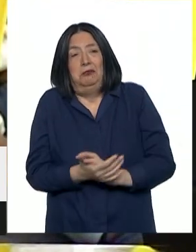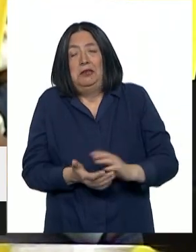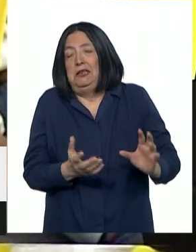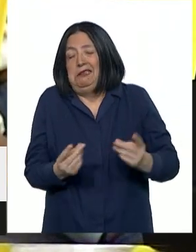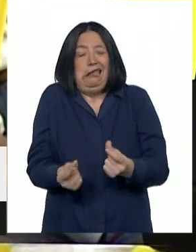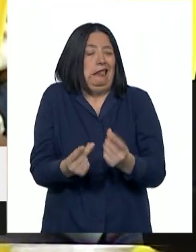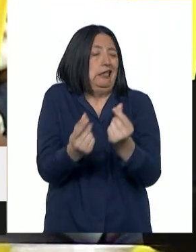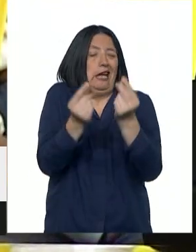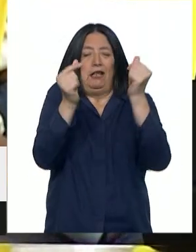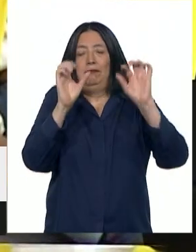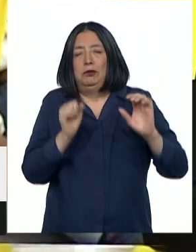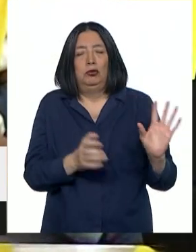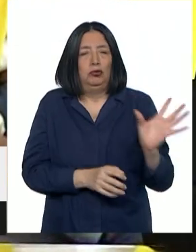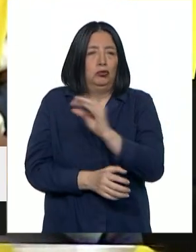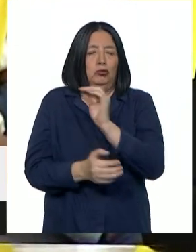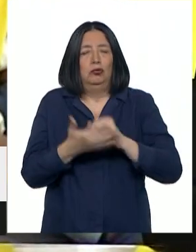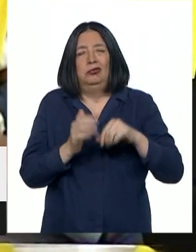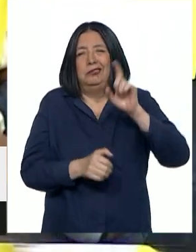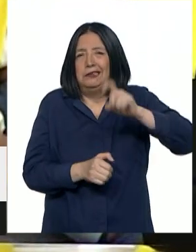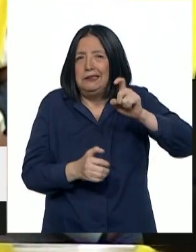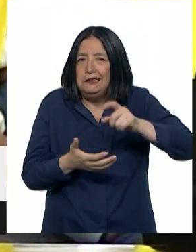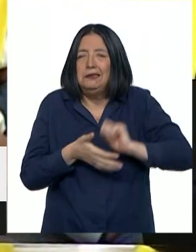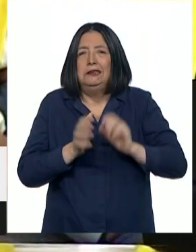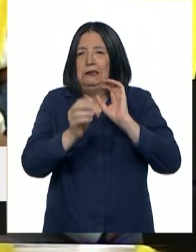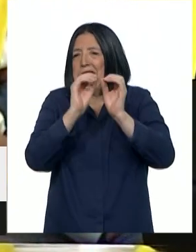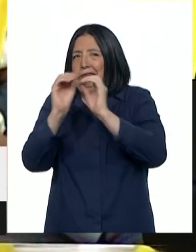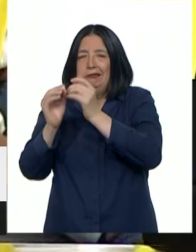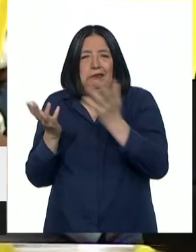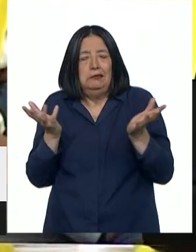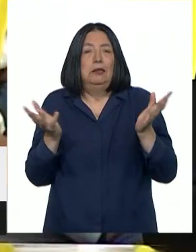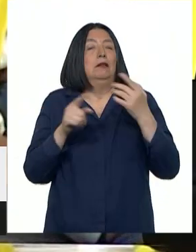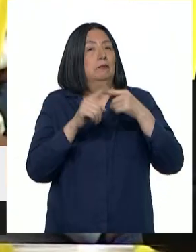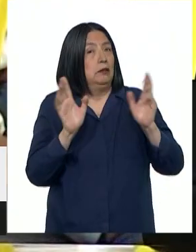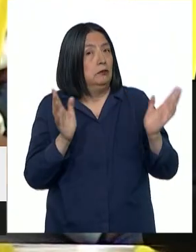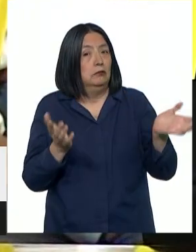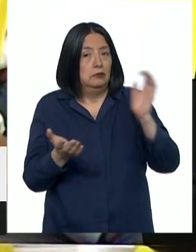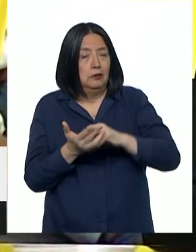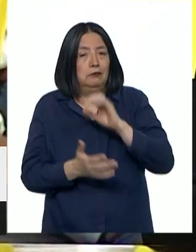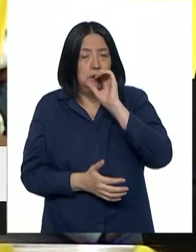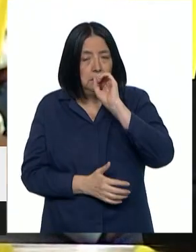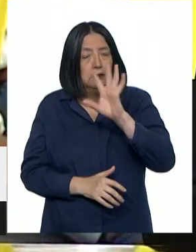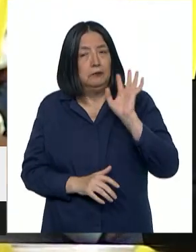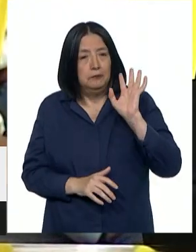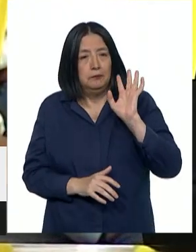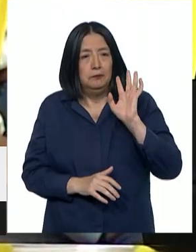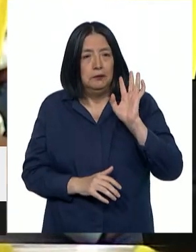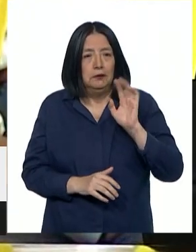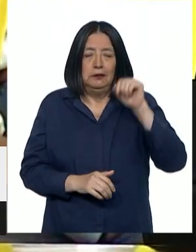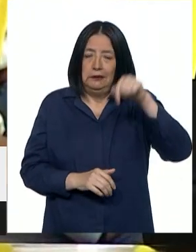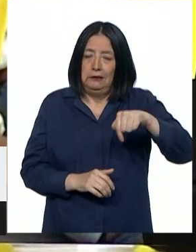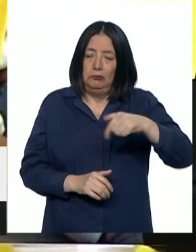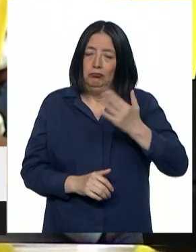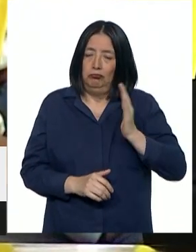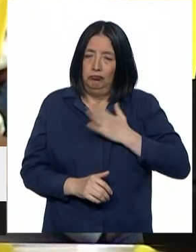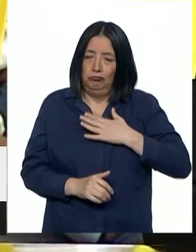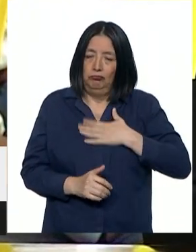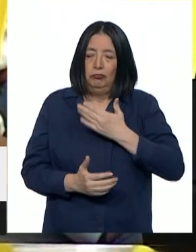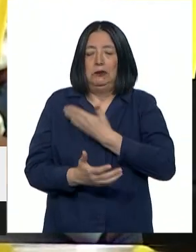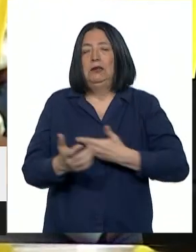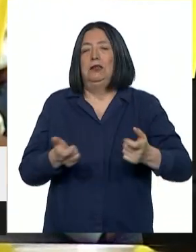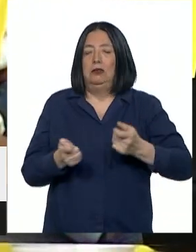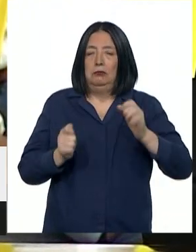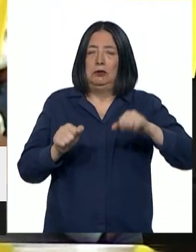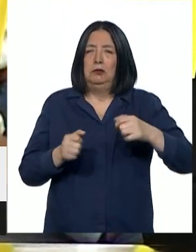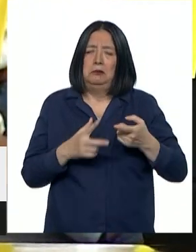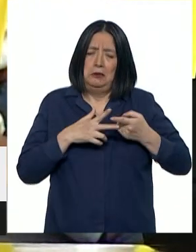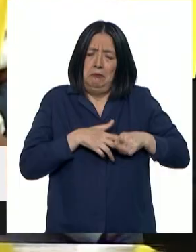noche a la mañana todo lo que hay por atender, pero reitero, este gobierno, desde